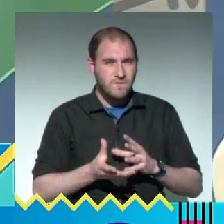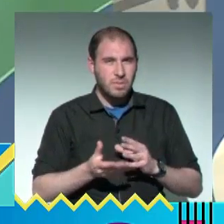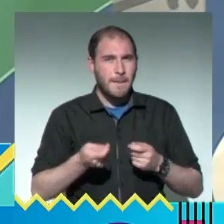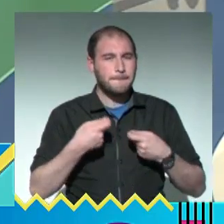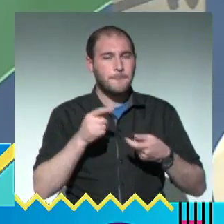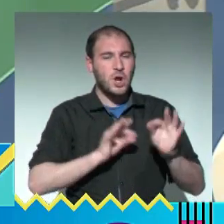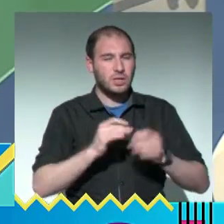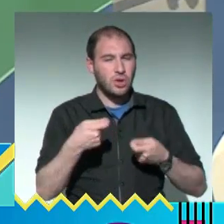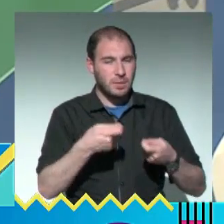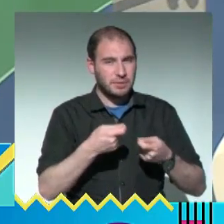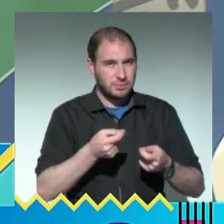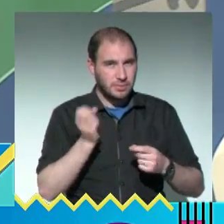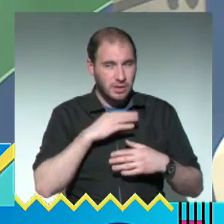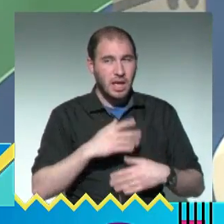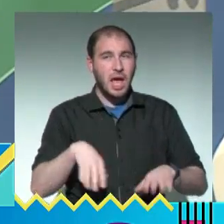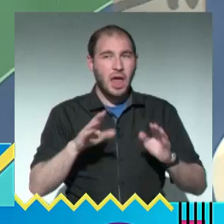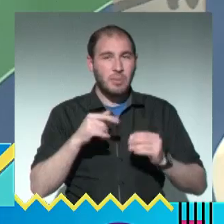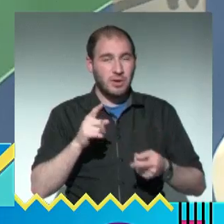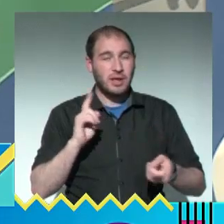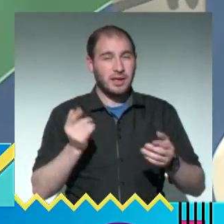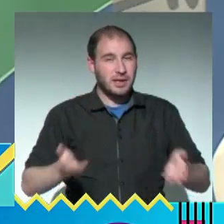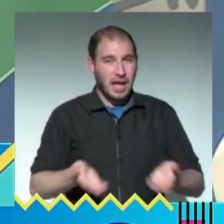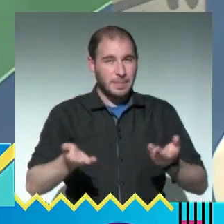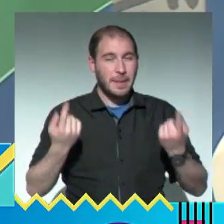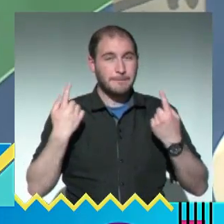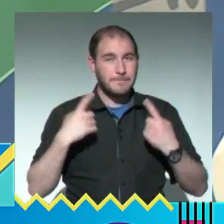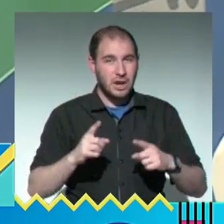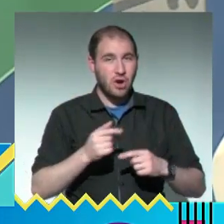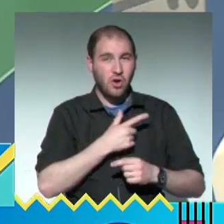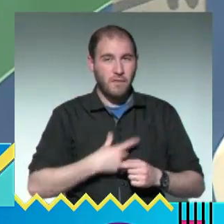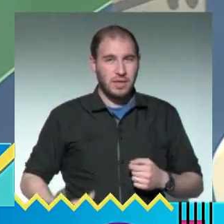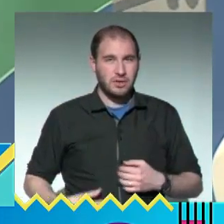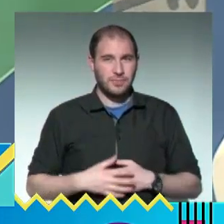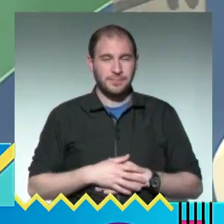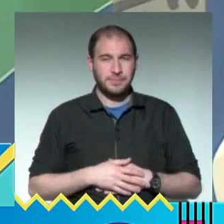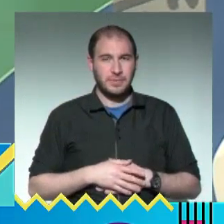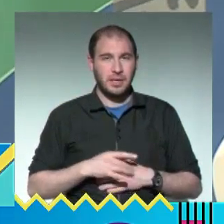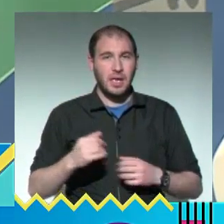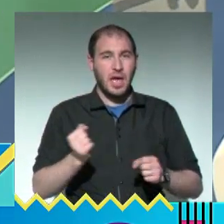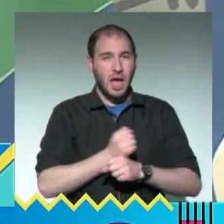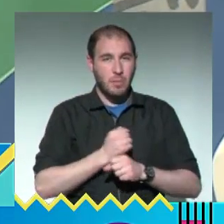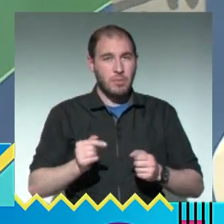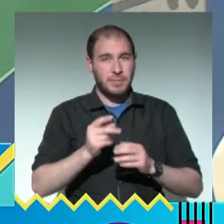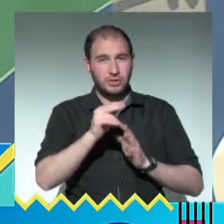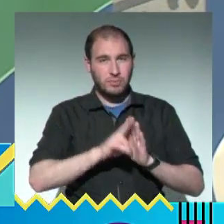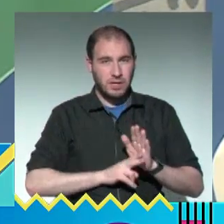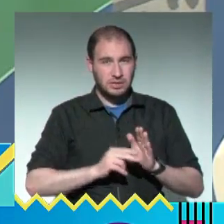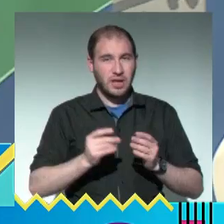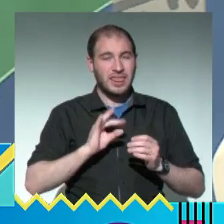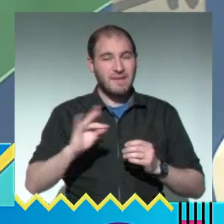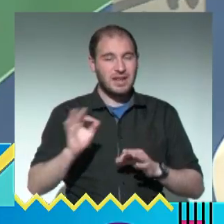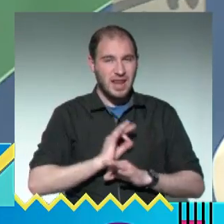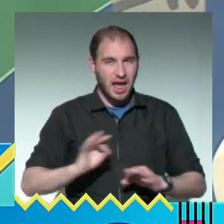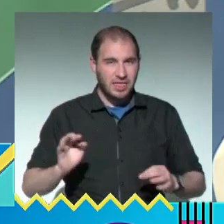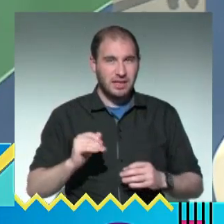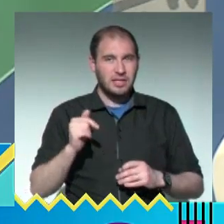de inversión, hay chance de que se reactive. Ahora, si el gobierno aprueba este presupuesto con déficit cero, dice,